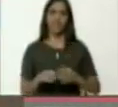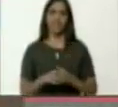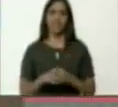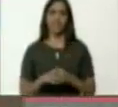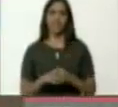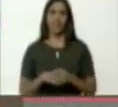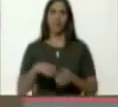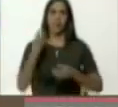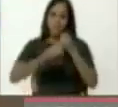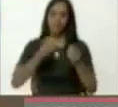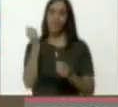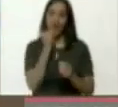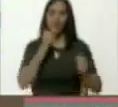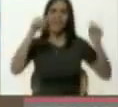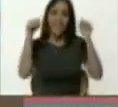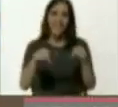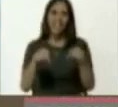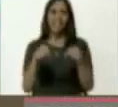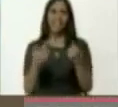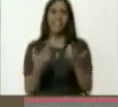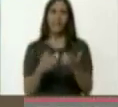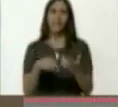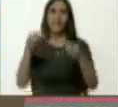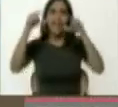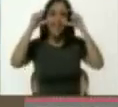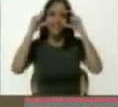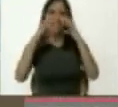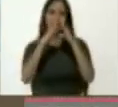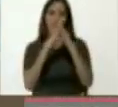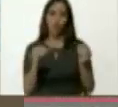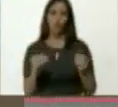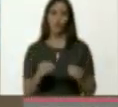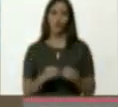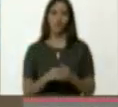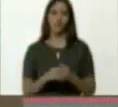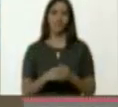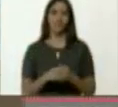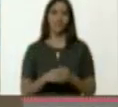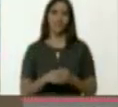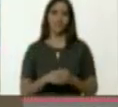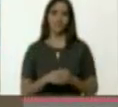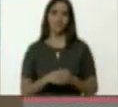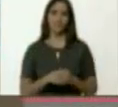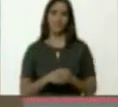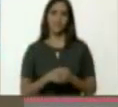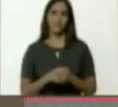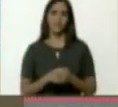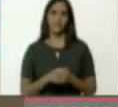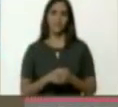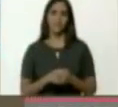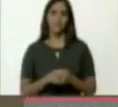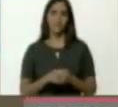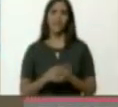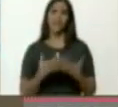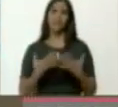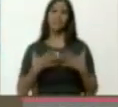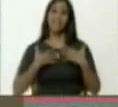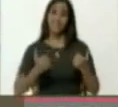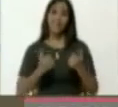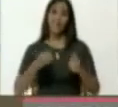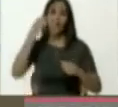Vamos a hacer una huelga aquí que nos pongan lentes a todos. Sí, chamo. Arroba Jill Monla dice lo siguiente: salvemos al Amazonas